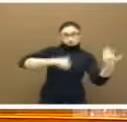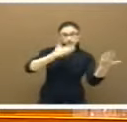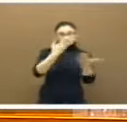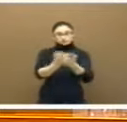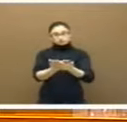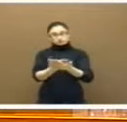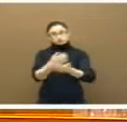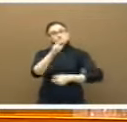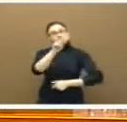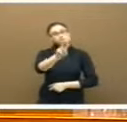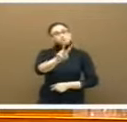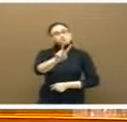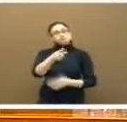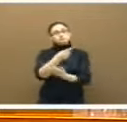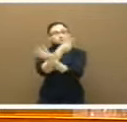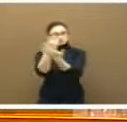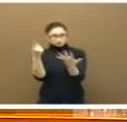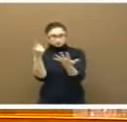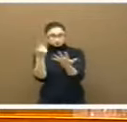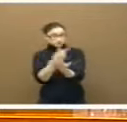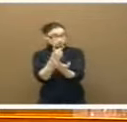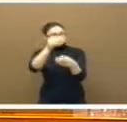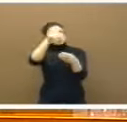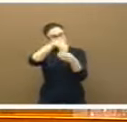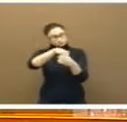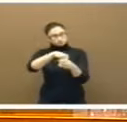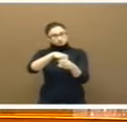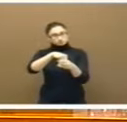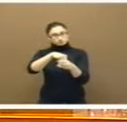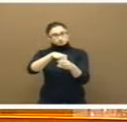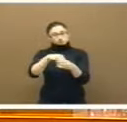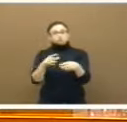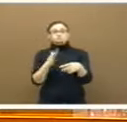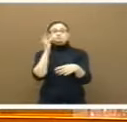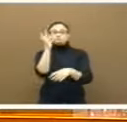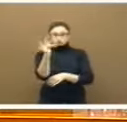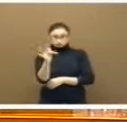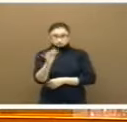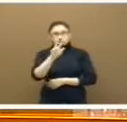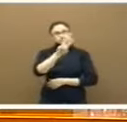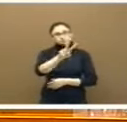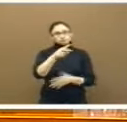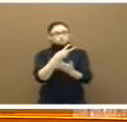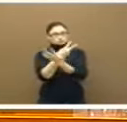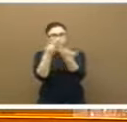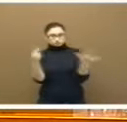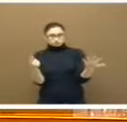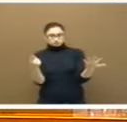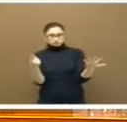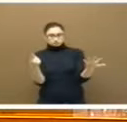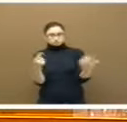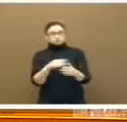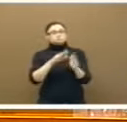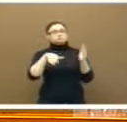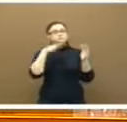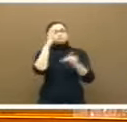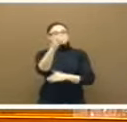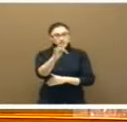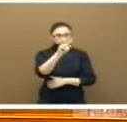a la 216, ambas incluidas, más la 218, más la